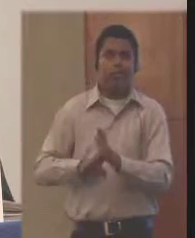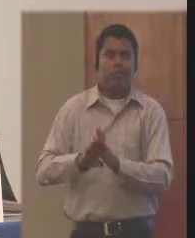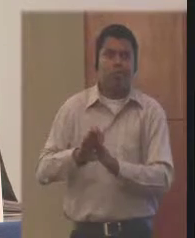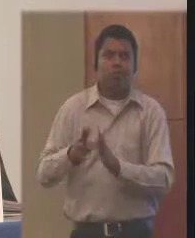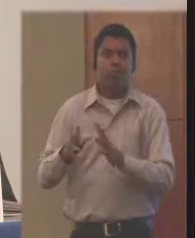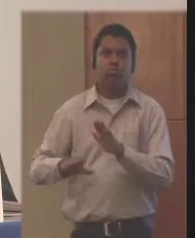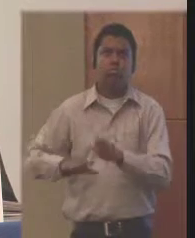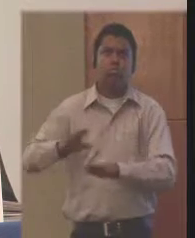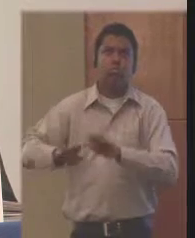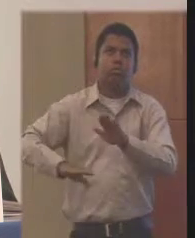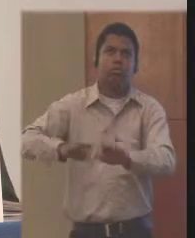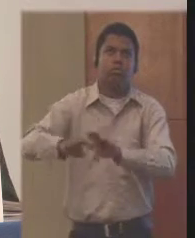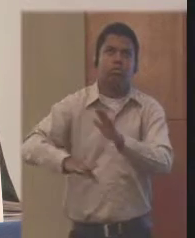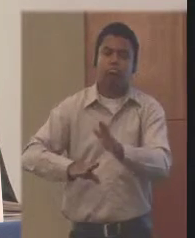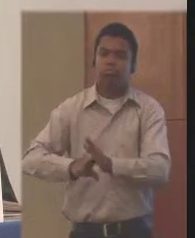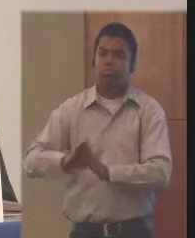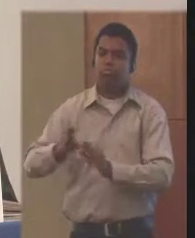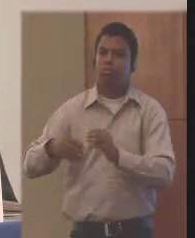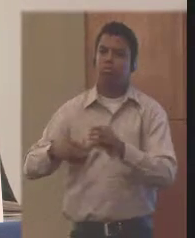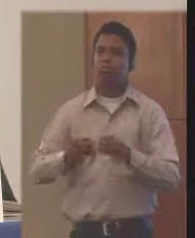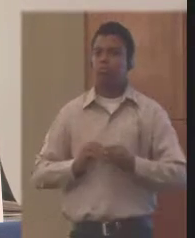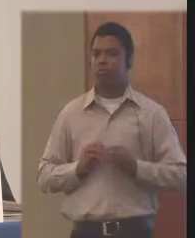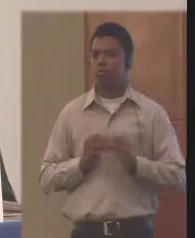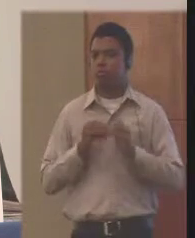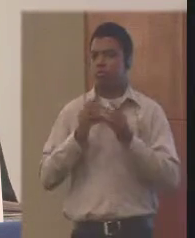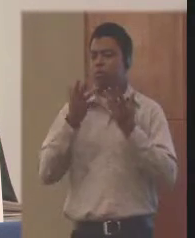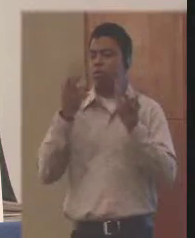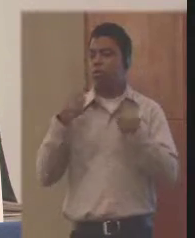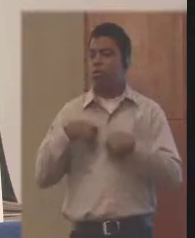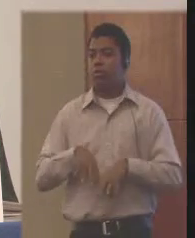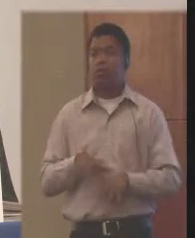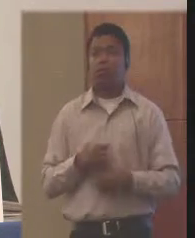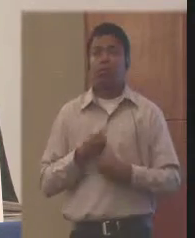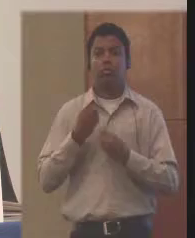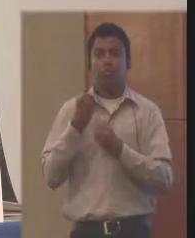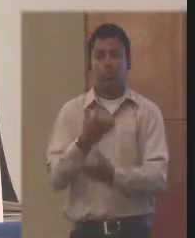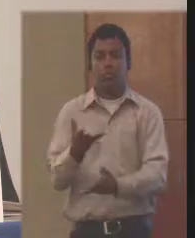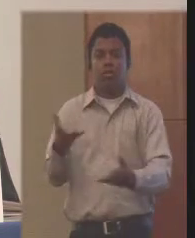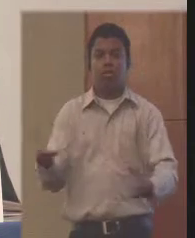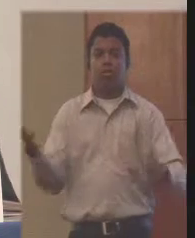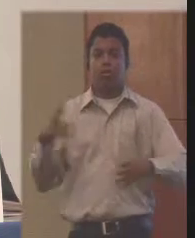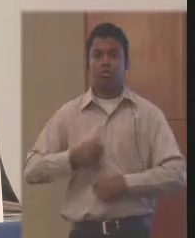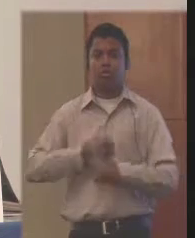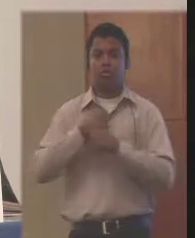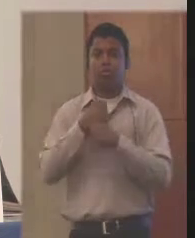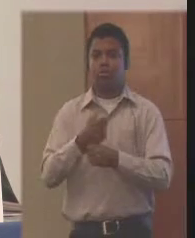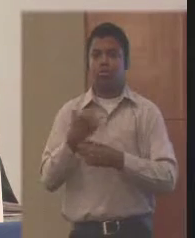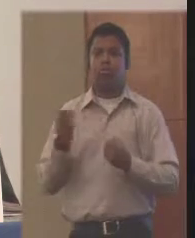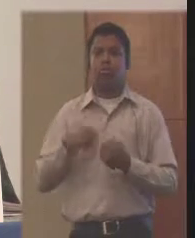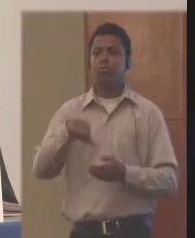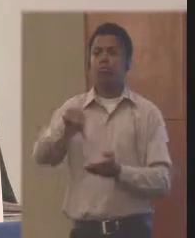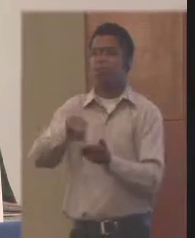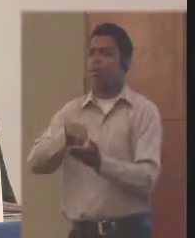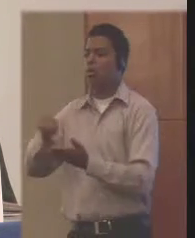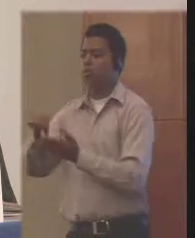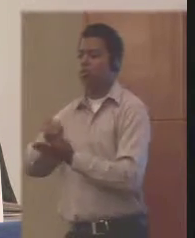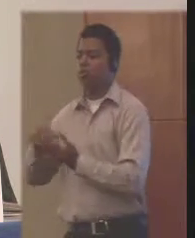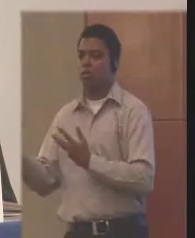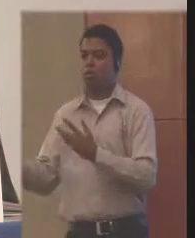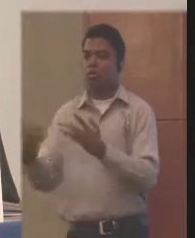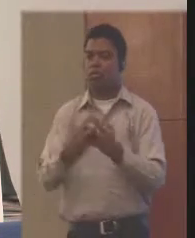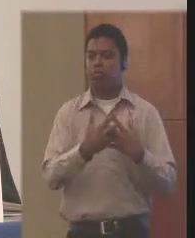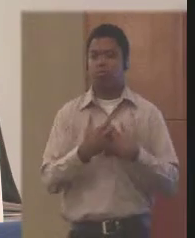oferta de seguros, el tema de la vinculación de ciudades, el tema que tiene que ver con las